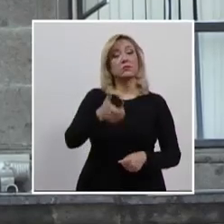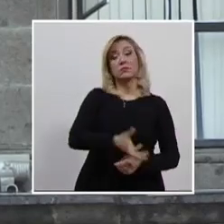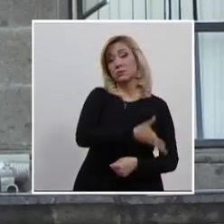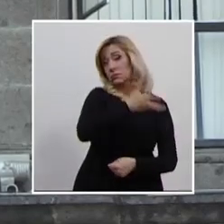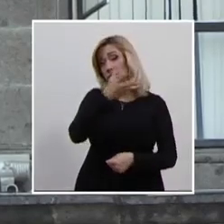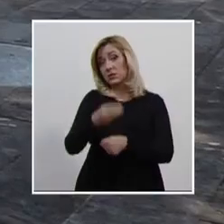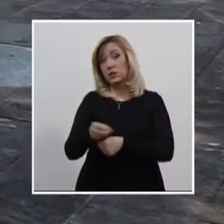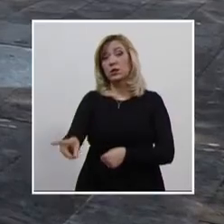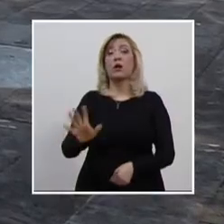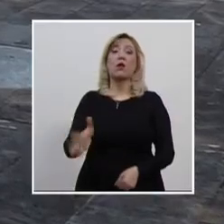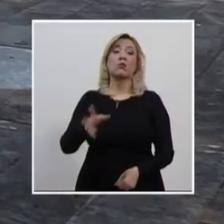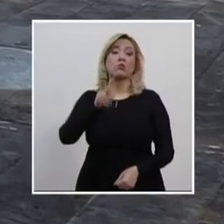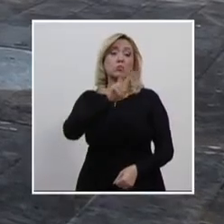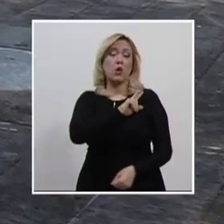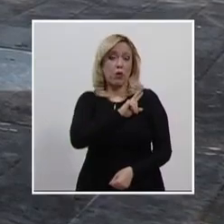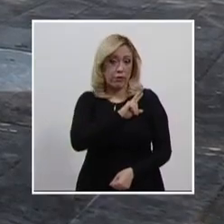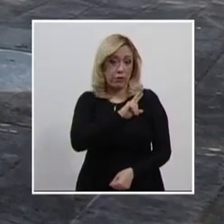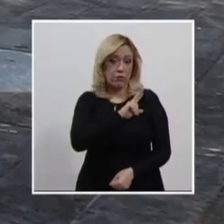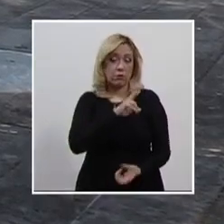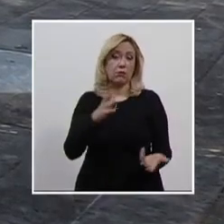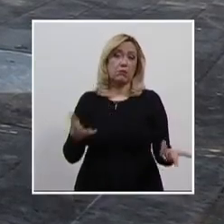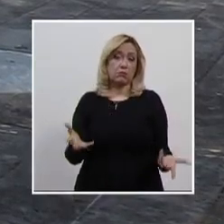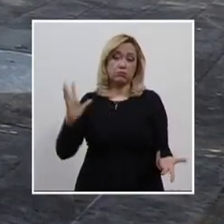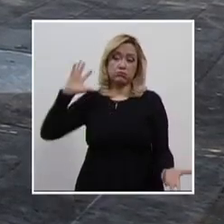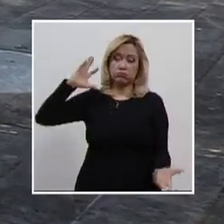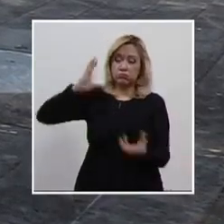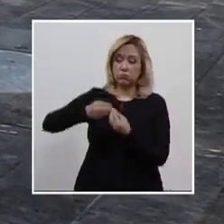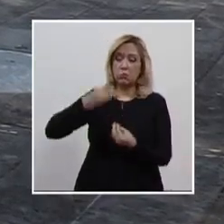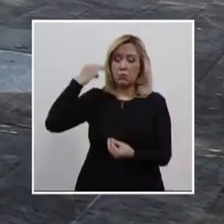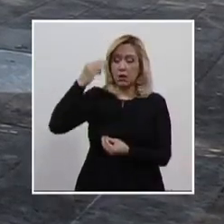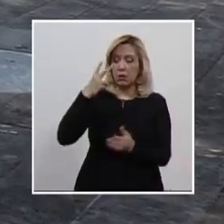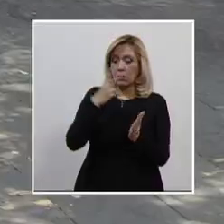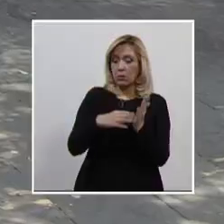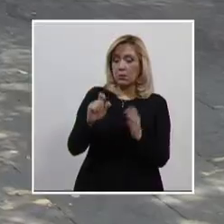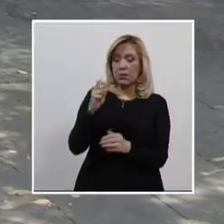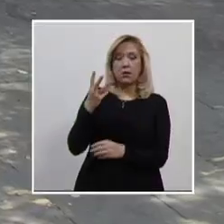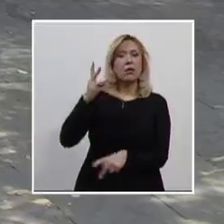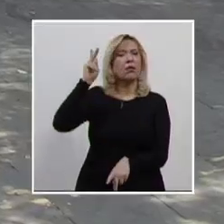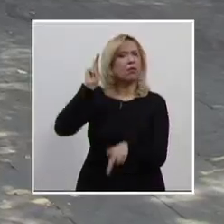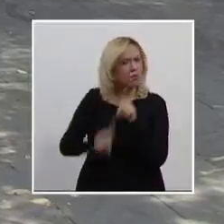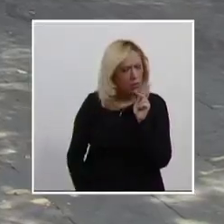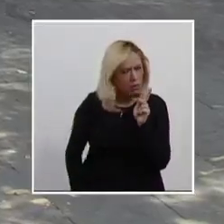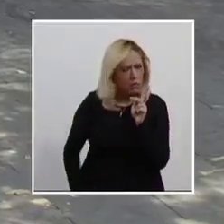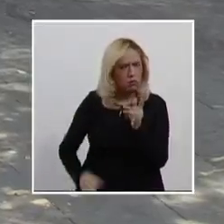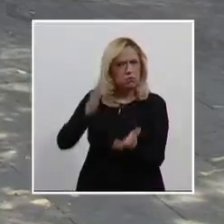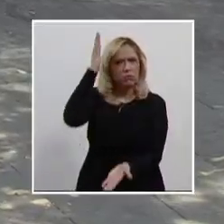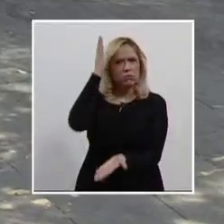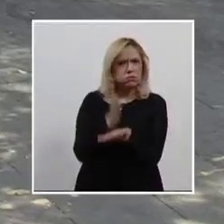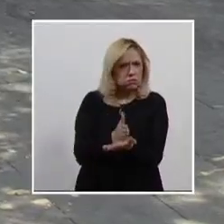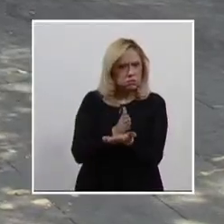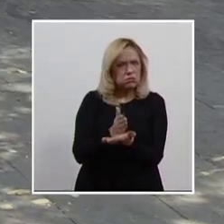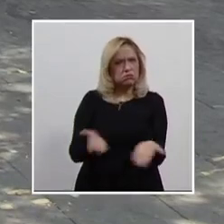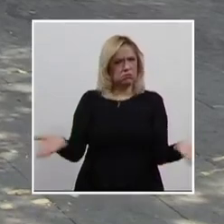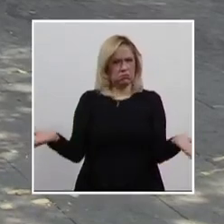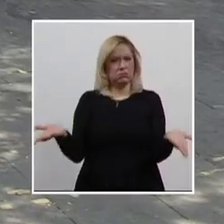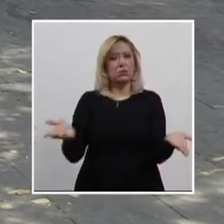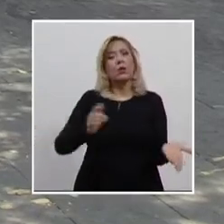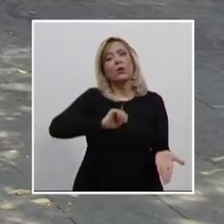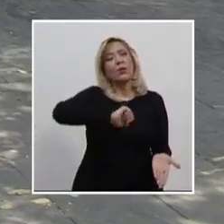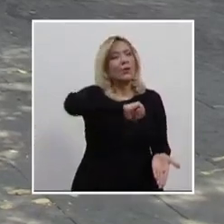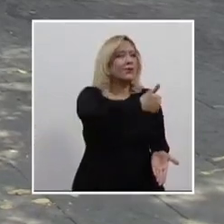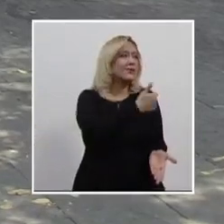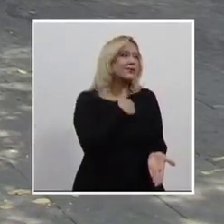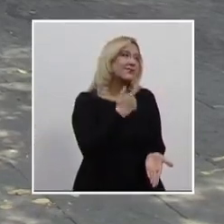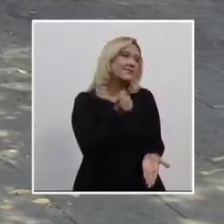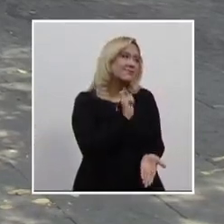pensión por viudez con efectos retroactivos a marzo de 2023, fecha en la que le fue retirada por haber mantenido una relación